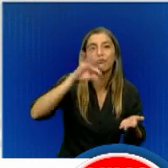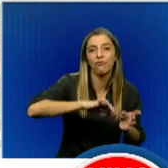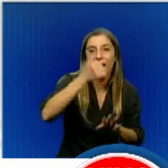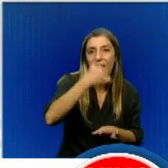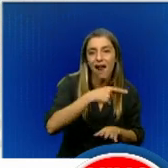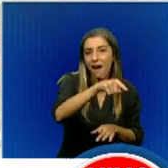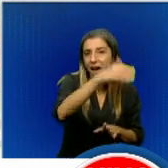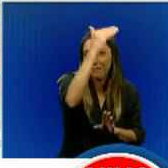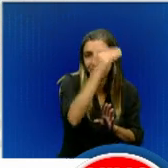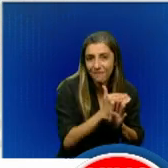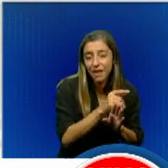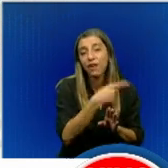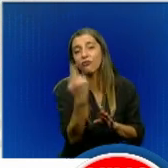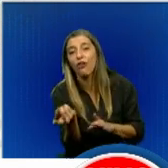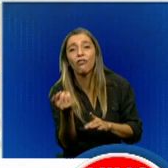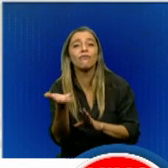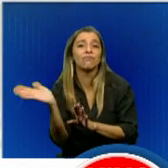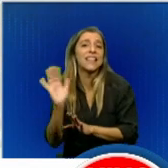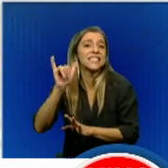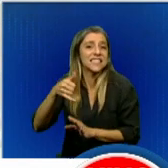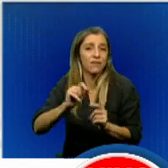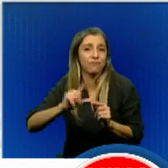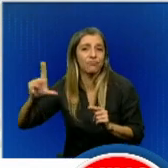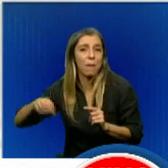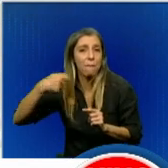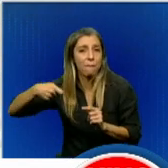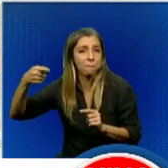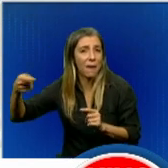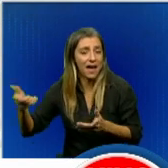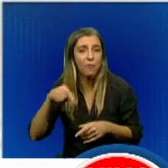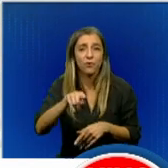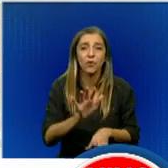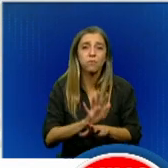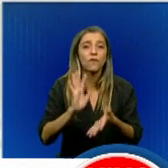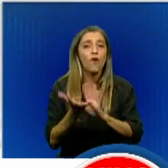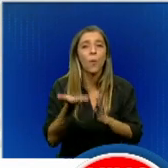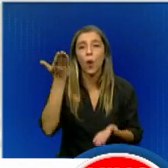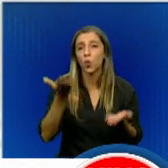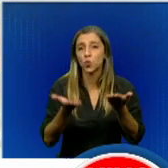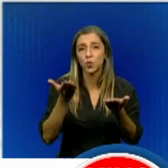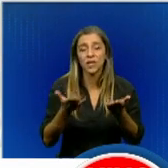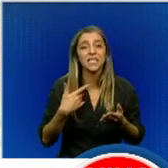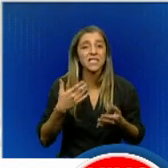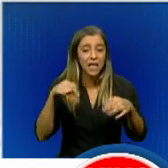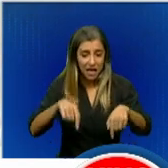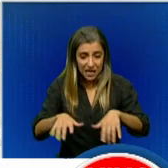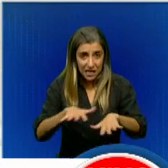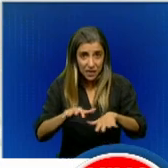del capital no solamente justo y necesario sino que es absolutamente oportuno